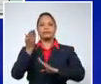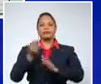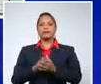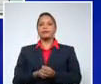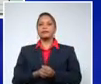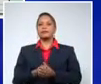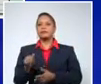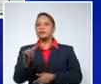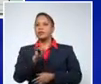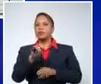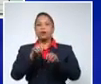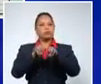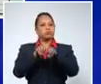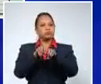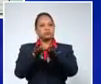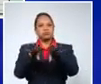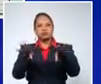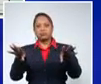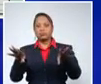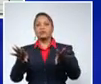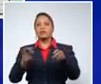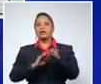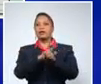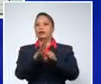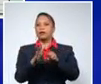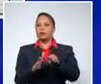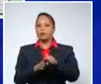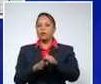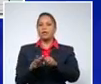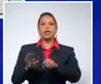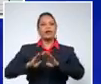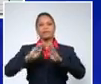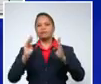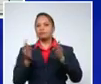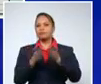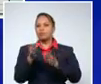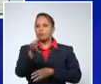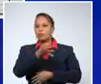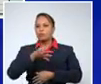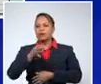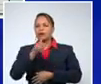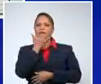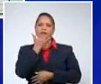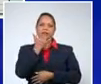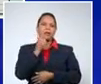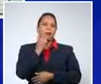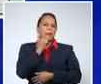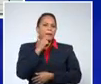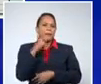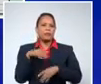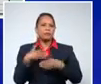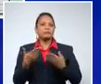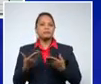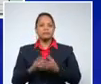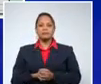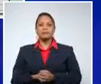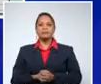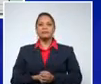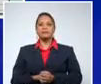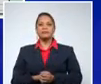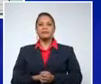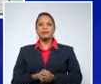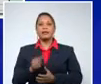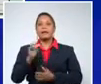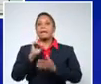con dispersión del virus también en todos sus municipios. Los más afectados, como ya dijimos anteriormente, Melena